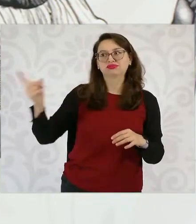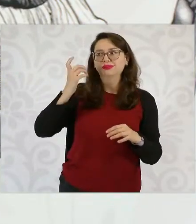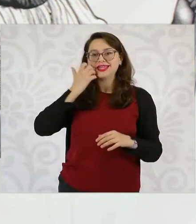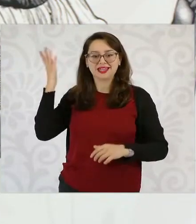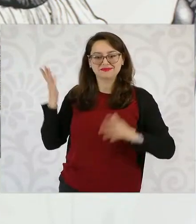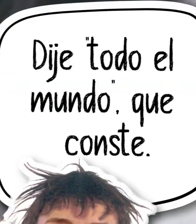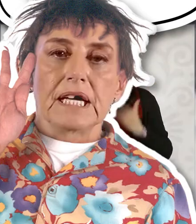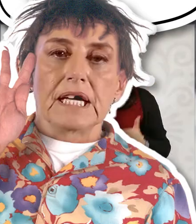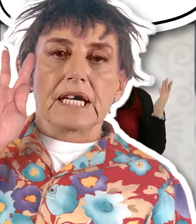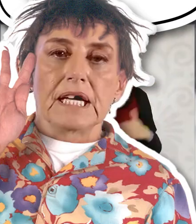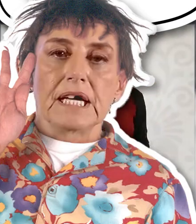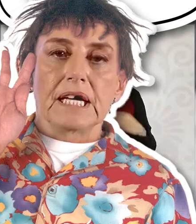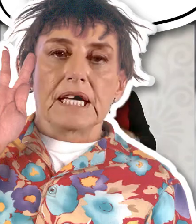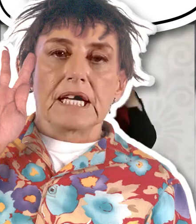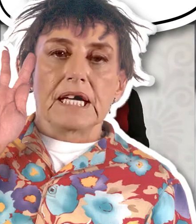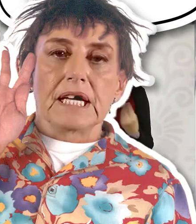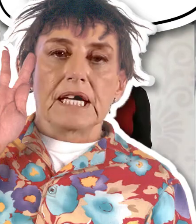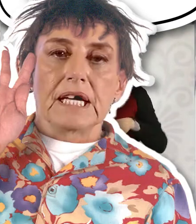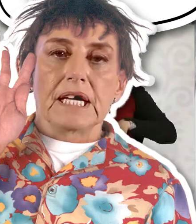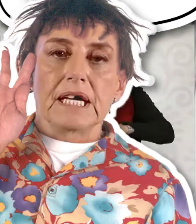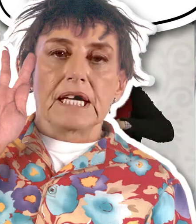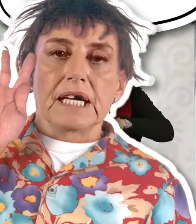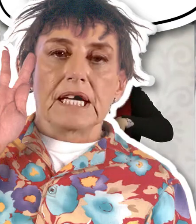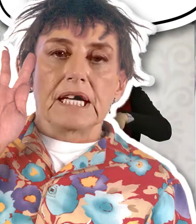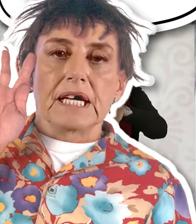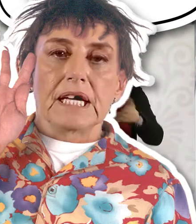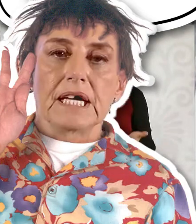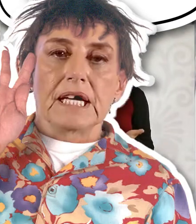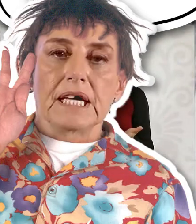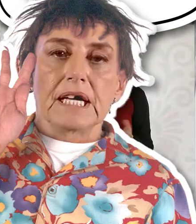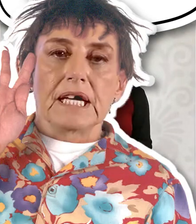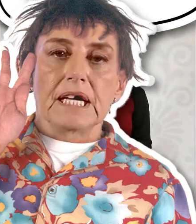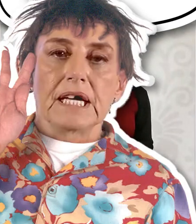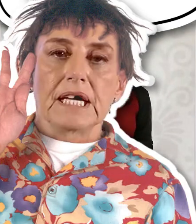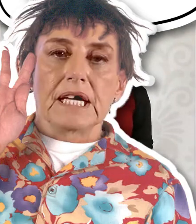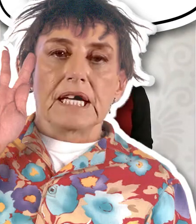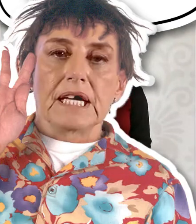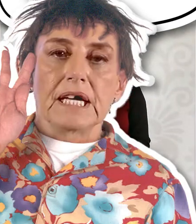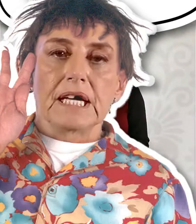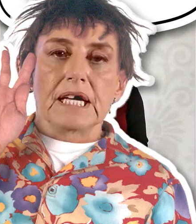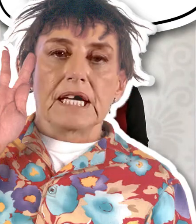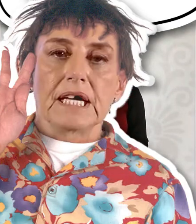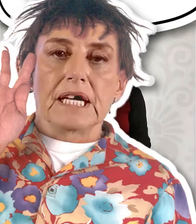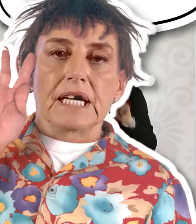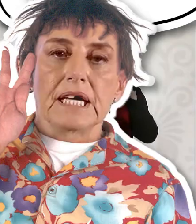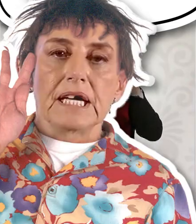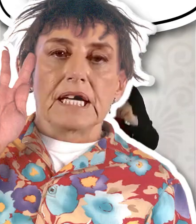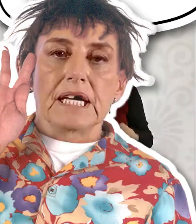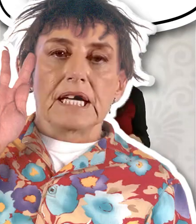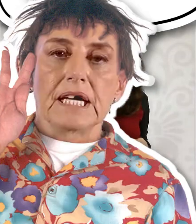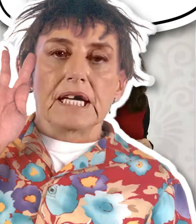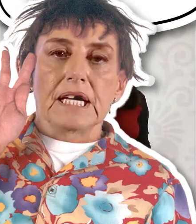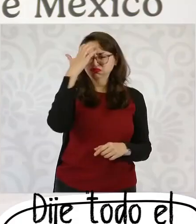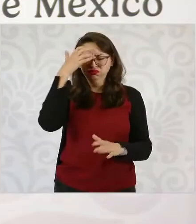Ok, gracias, presidente. Todo el mundo quiere venir a visitar México. Entonces, lo que queremos pues es, obviamente, que México se conozca todavía. México tiene